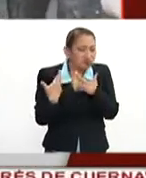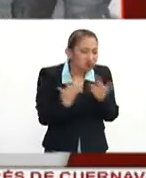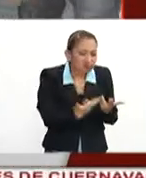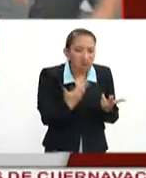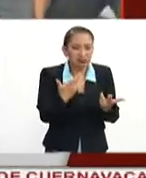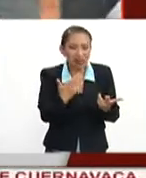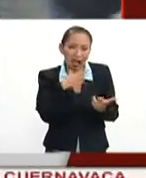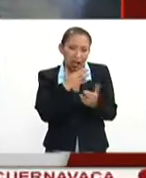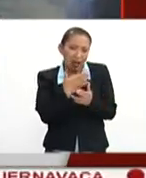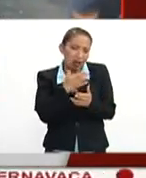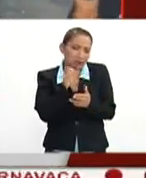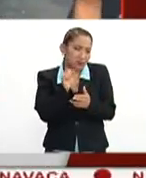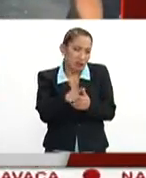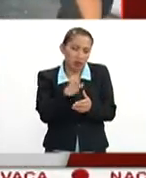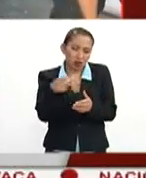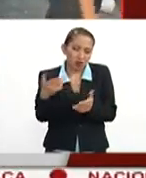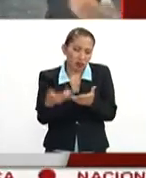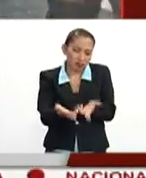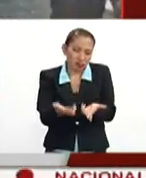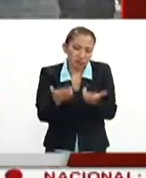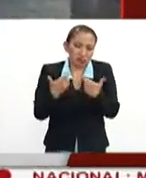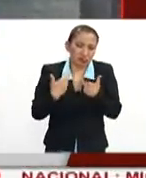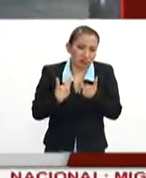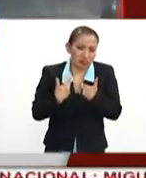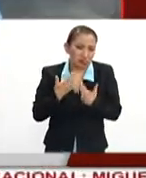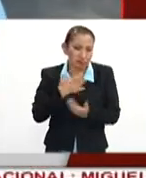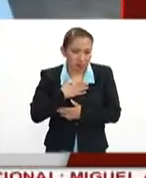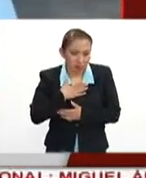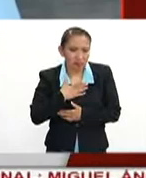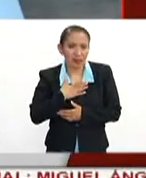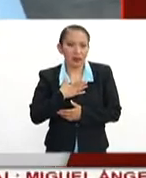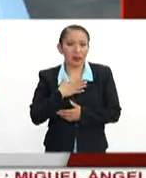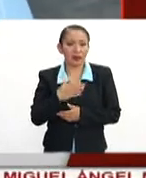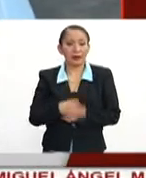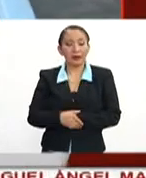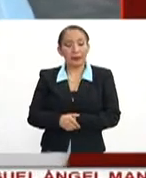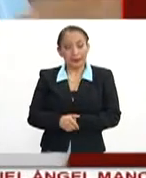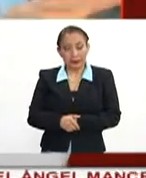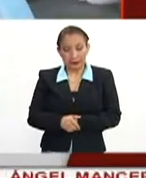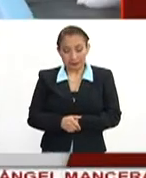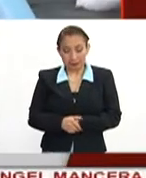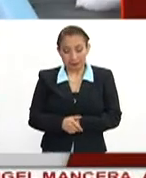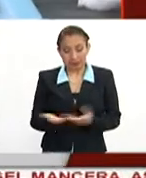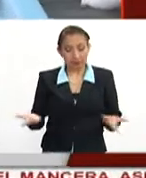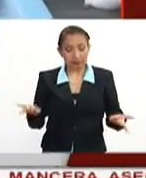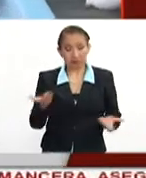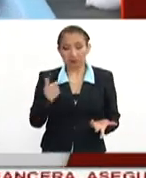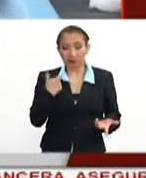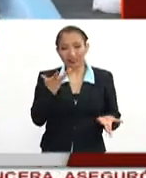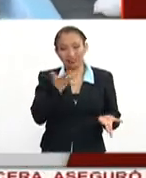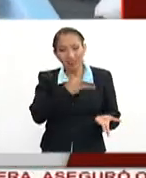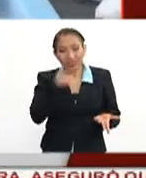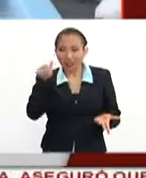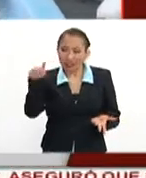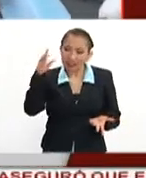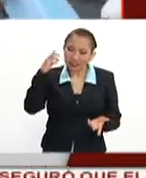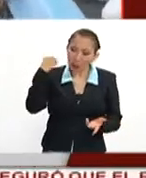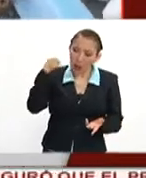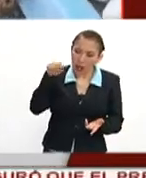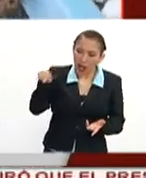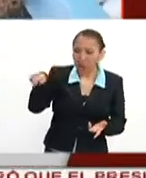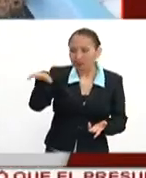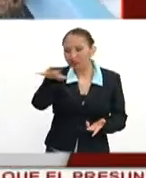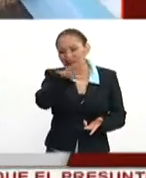que pues en su momento nos ha aportado el mismo. Y pues te encuentras con Oaxaca, que